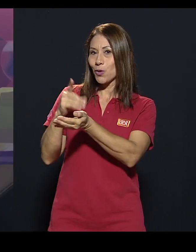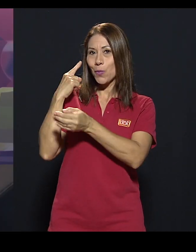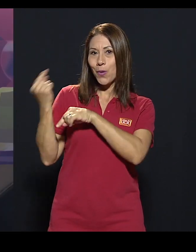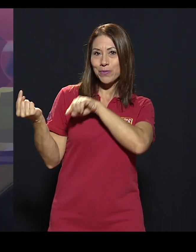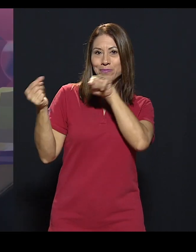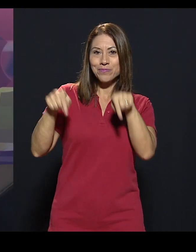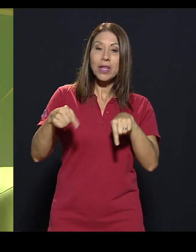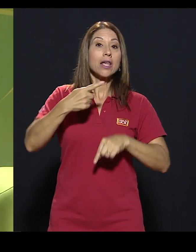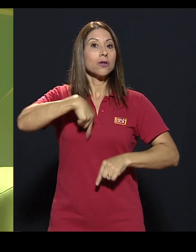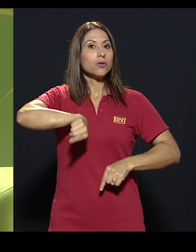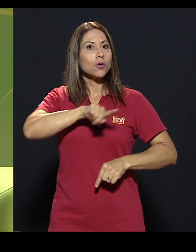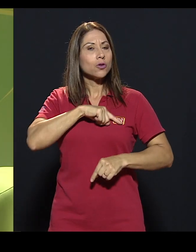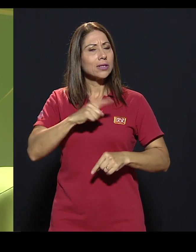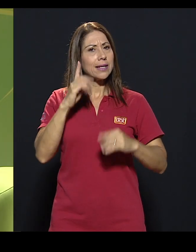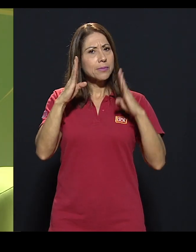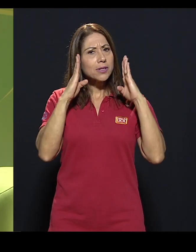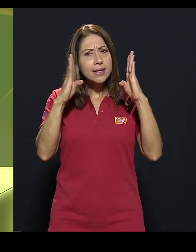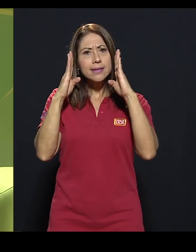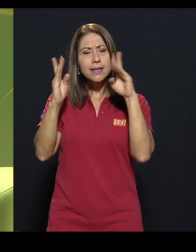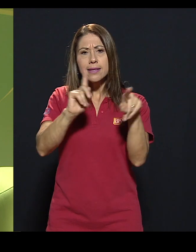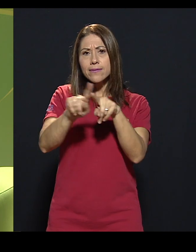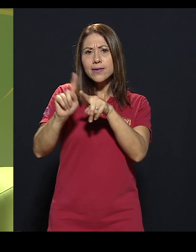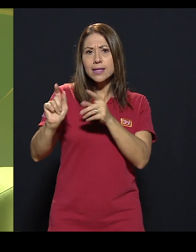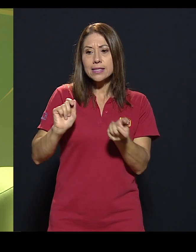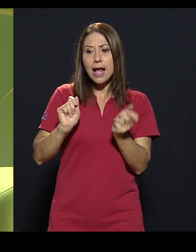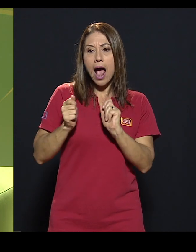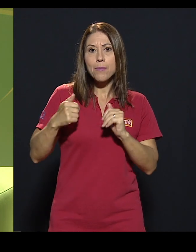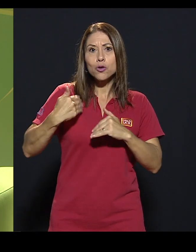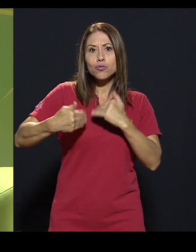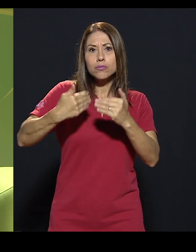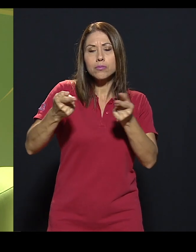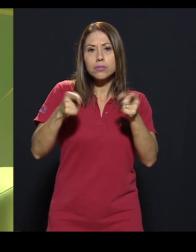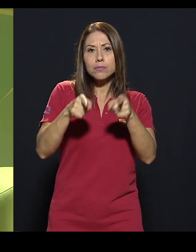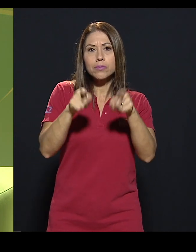acompañarnos y estaremos pendientes de estos